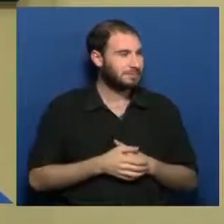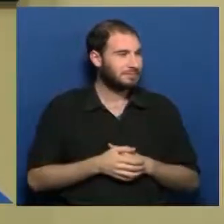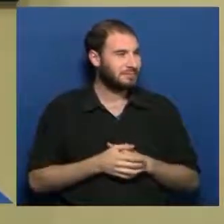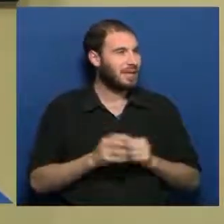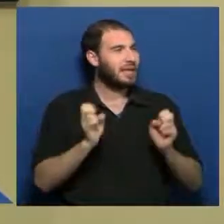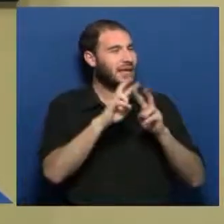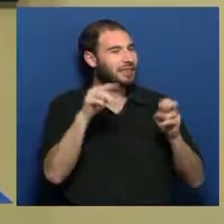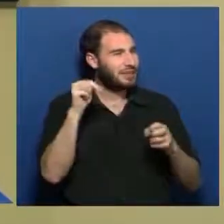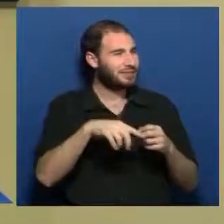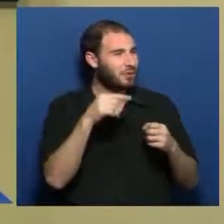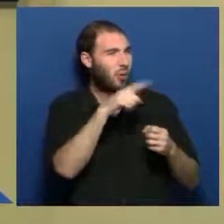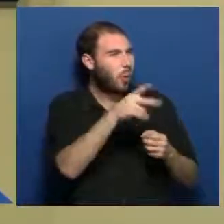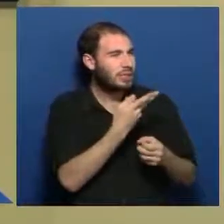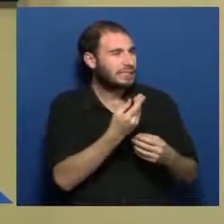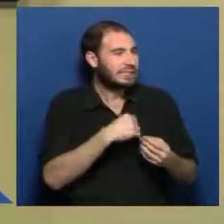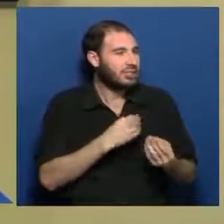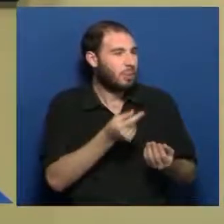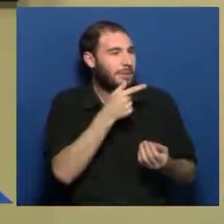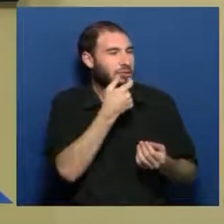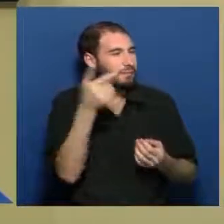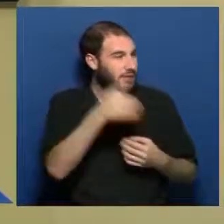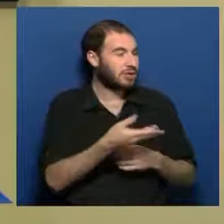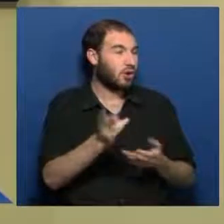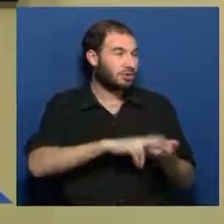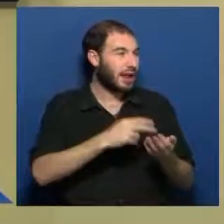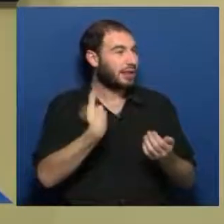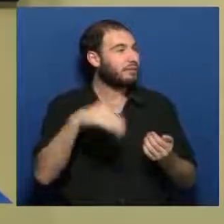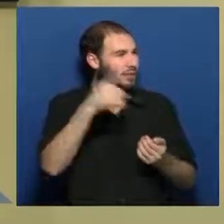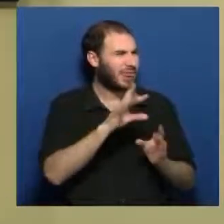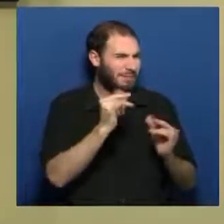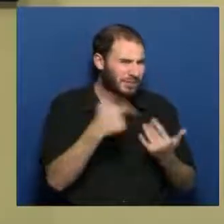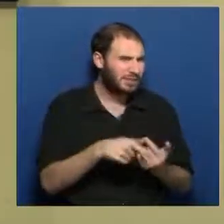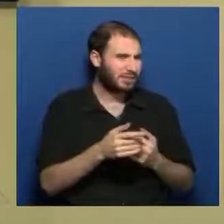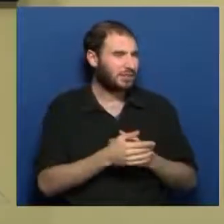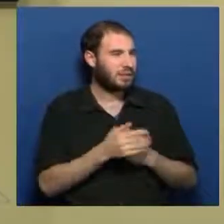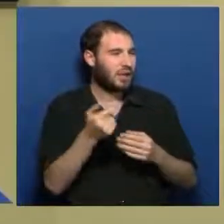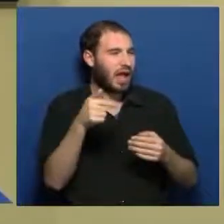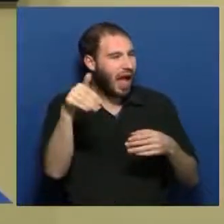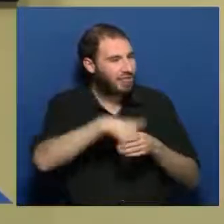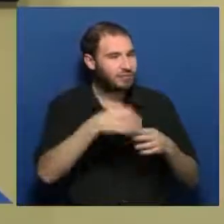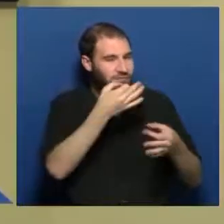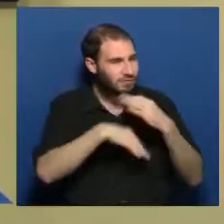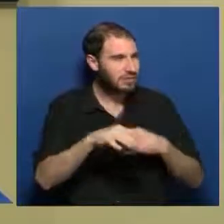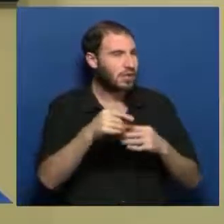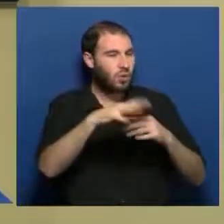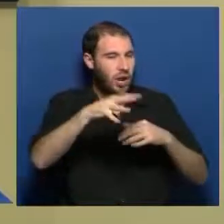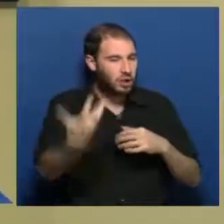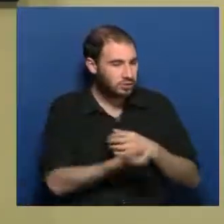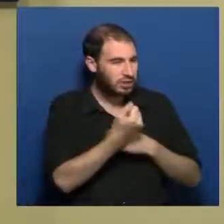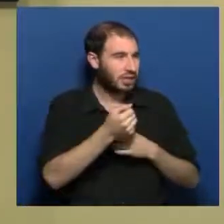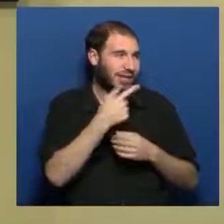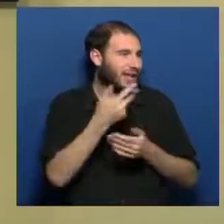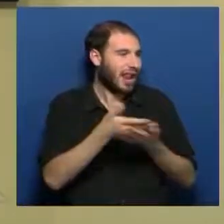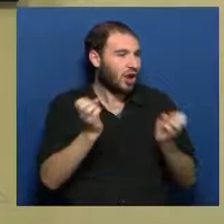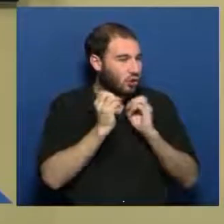En este sentido, ¿cómo se encuentran ustedes que vuelven a Mendoza, vuelven a Argentina? ¿Les costó entrar en el circuito, conseguir estos espacios que en general